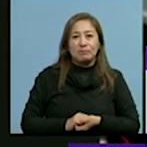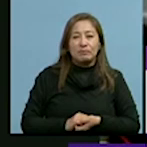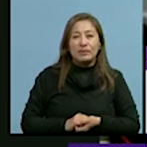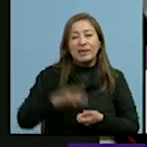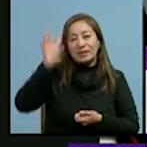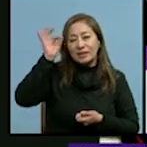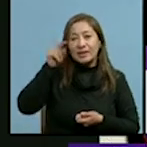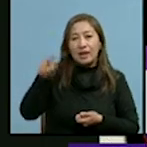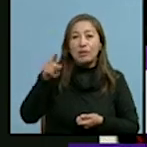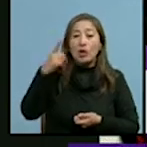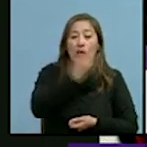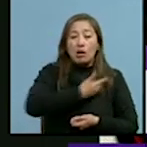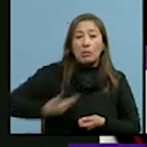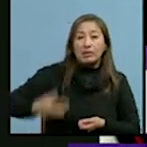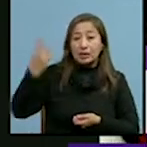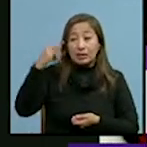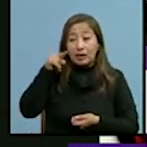mencionás. Sabemos que Evo Morales